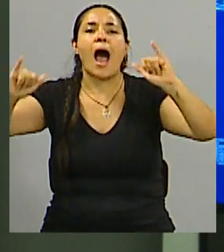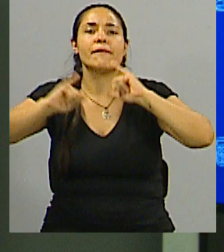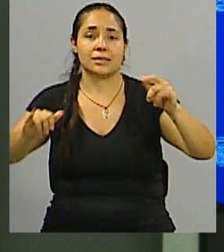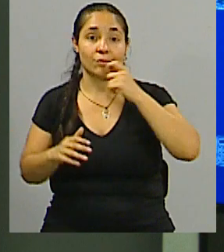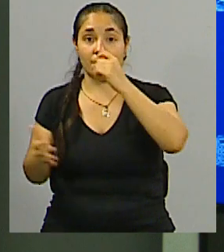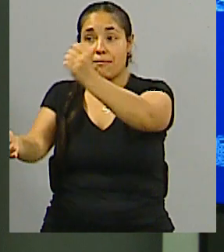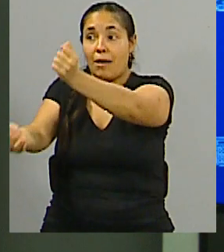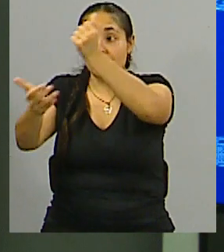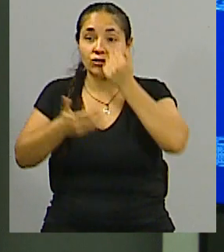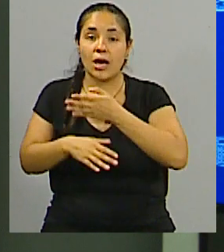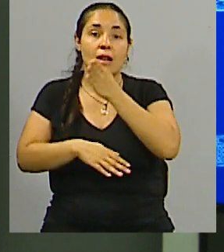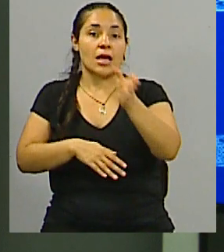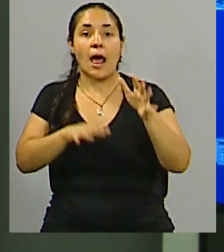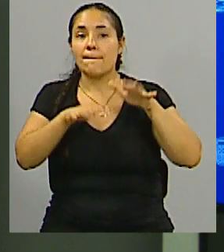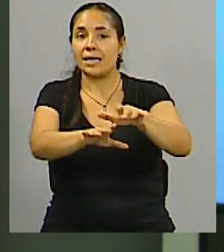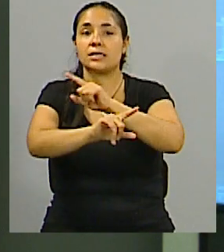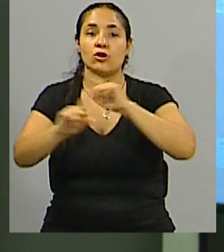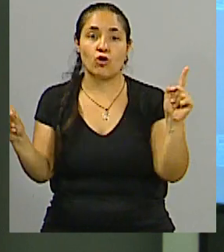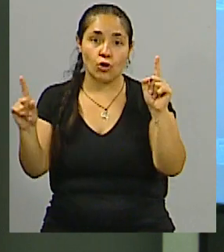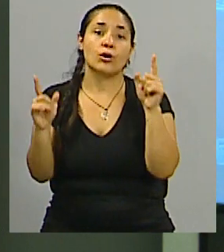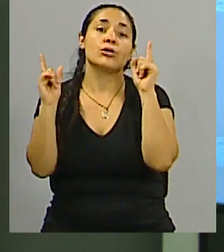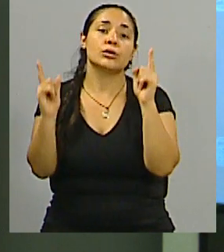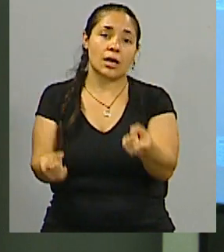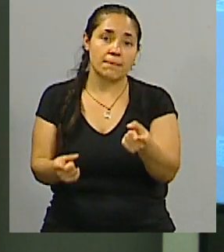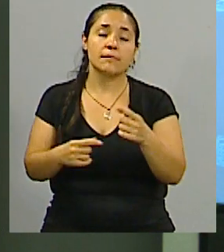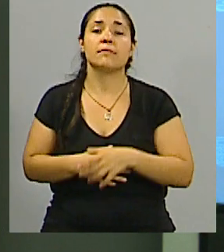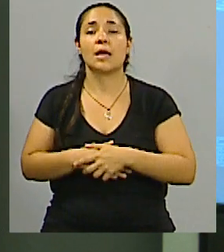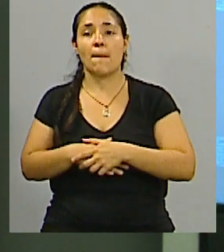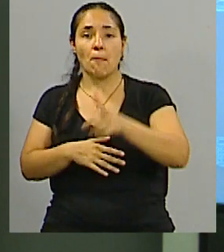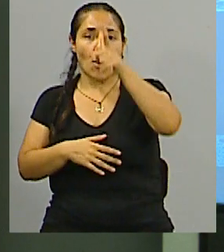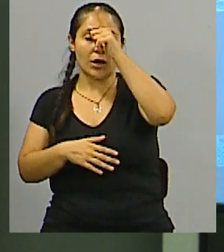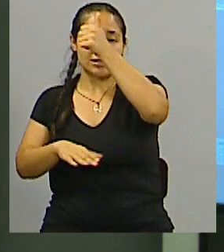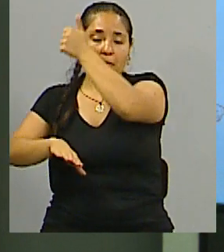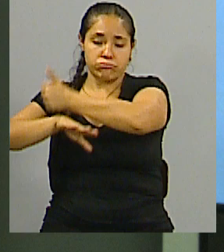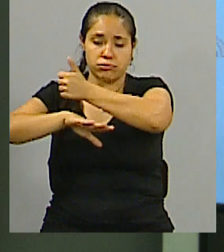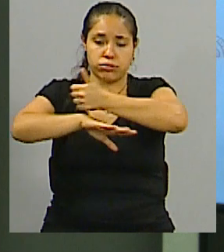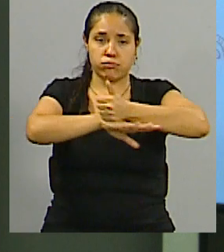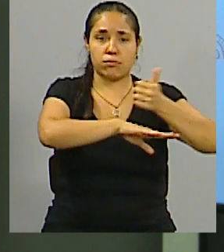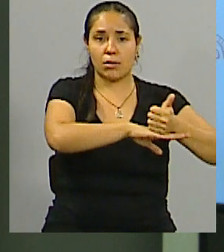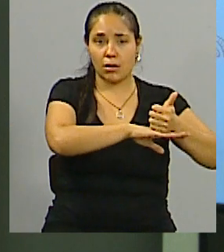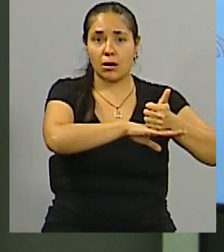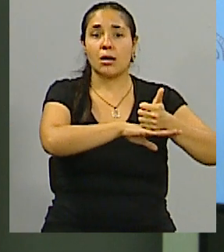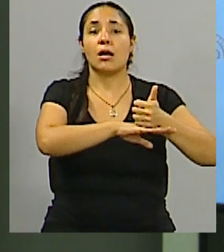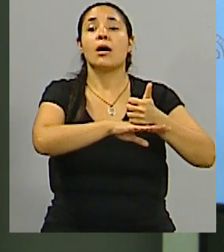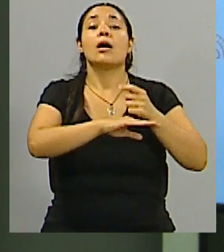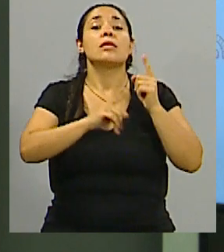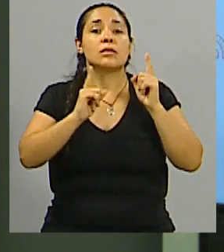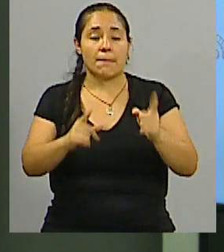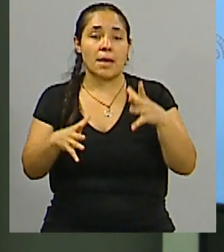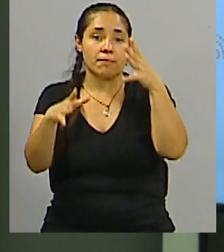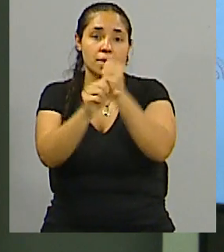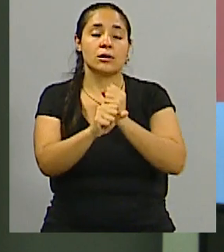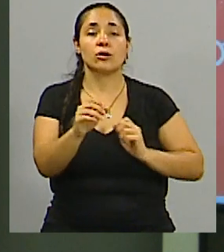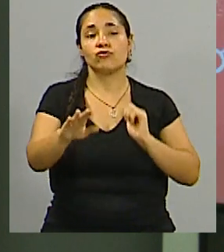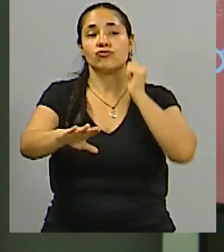la movilización. También se vio a diferentes efectivos de las fuerzas públicas subir a los colectivos